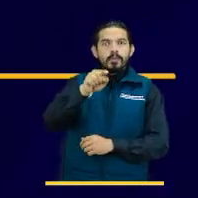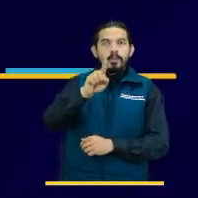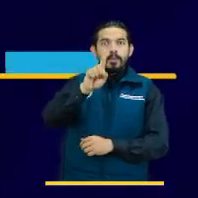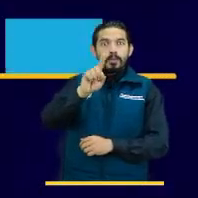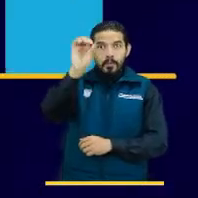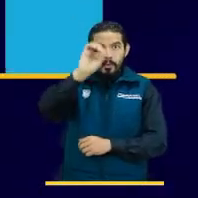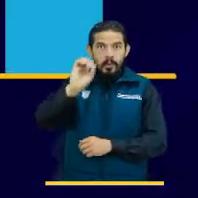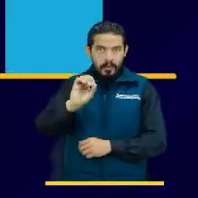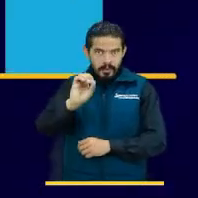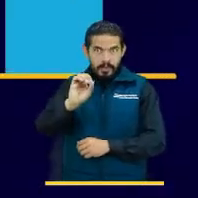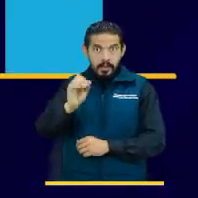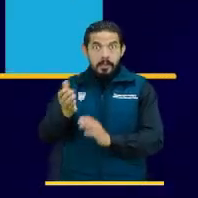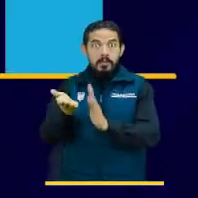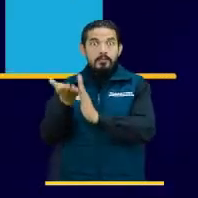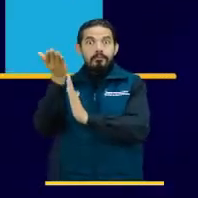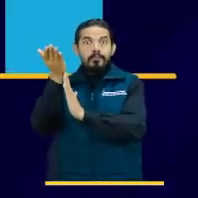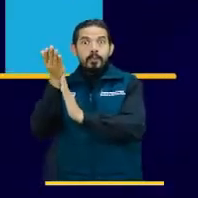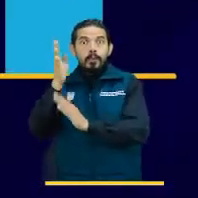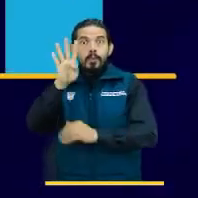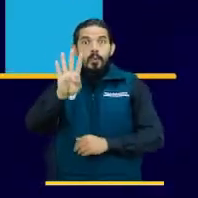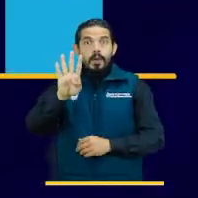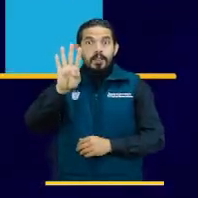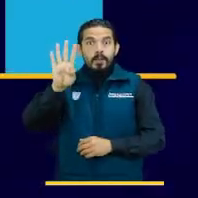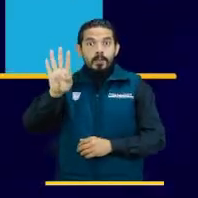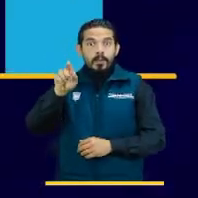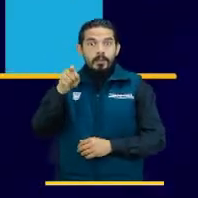41.1% al